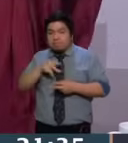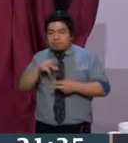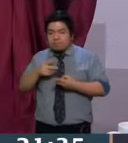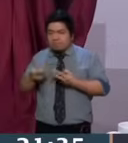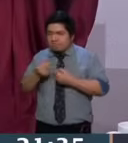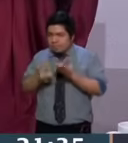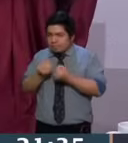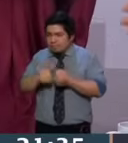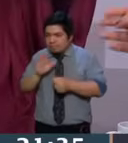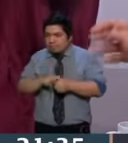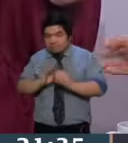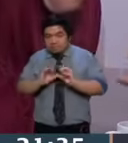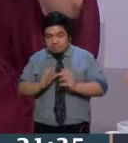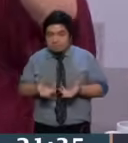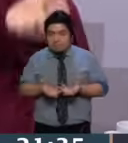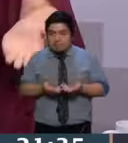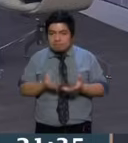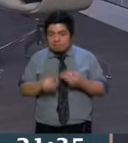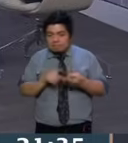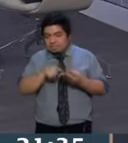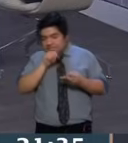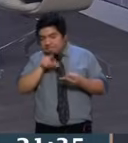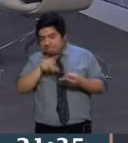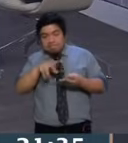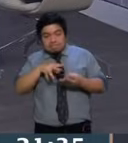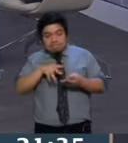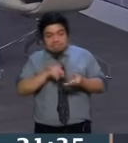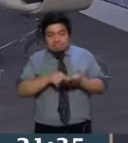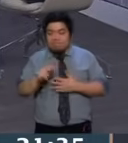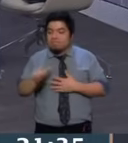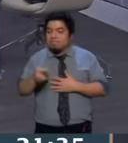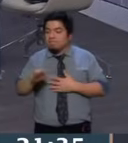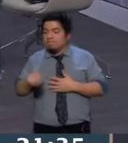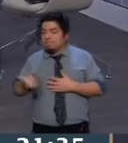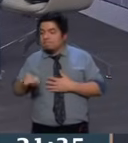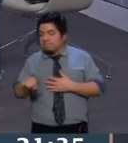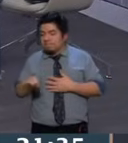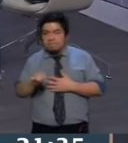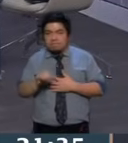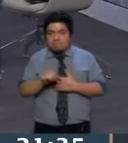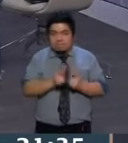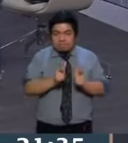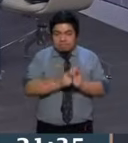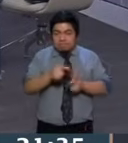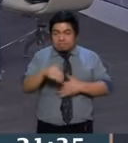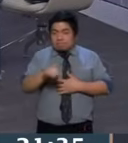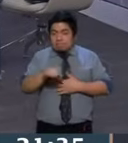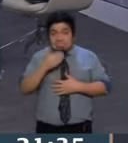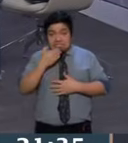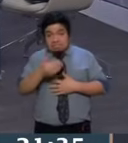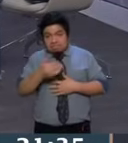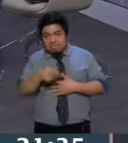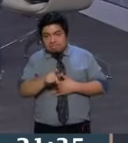principio de sistema de cuidados integral. Ustedes Jalisco oscilan tiene entre un sistema de Palazuelos cuidados. y Patricia Mercado. Movimiento Ciudadano está increíble como O marca sea, yo para la comprar verdad